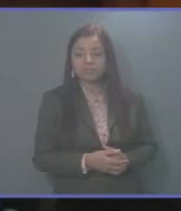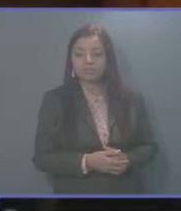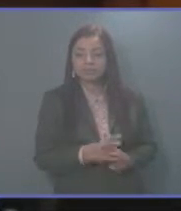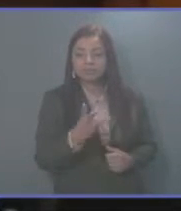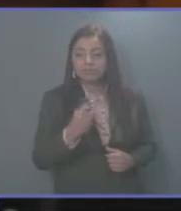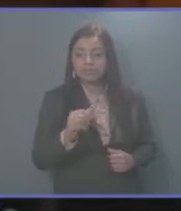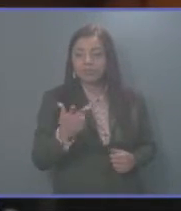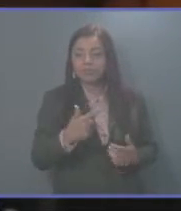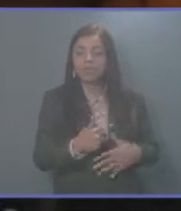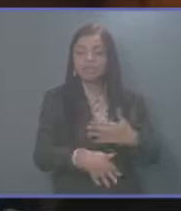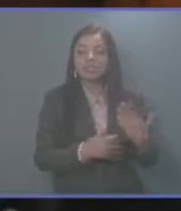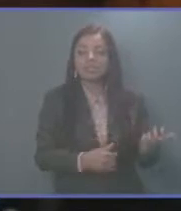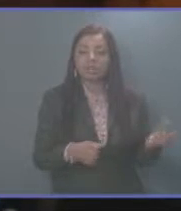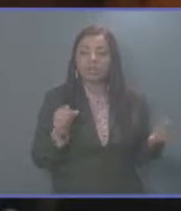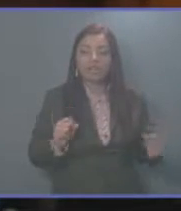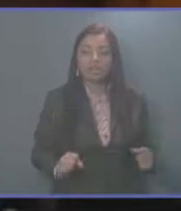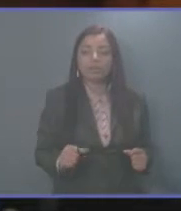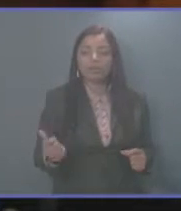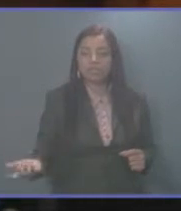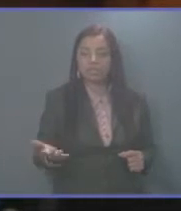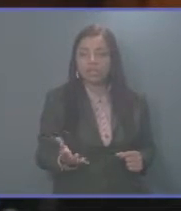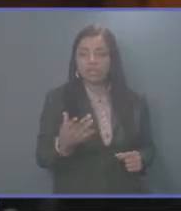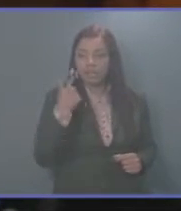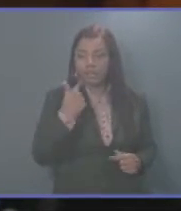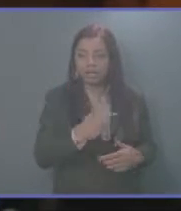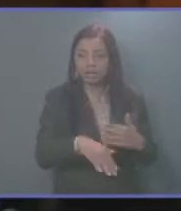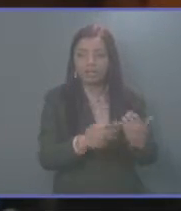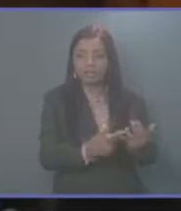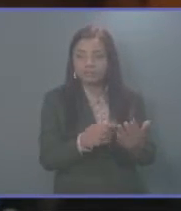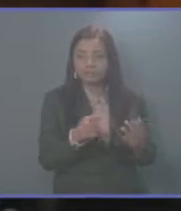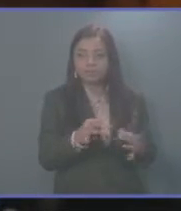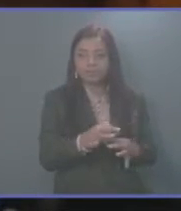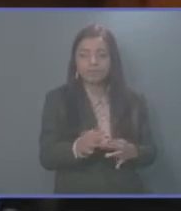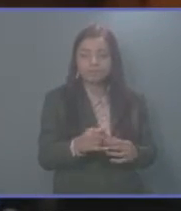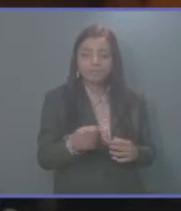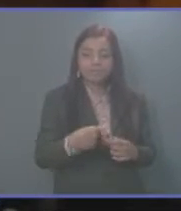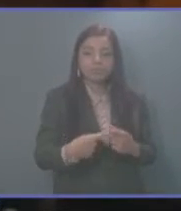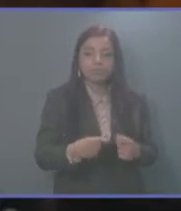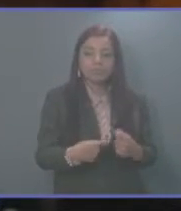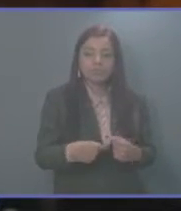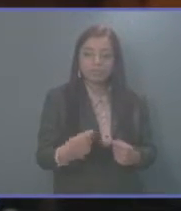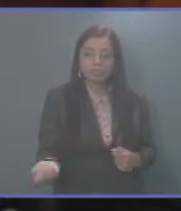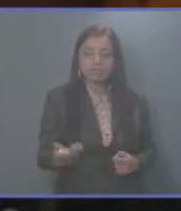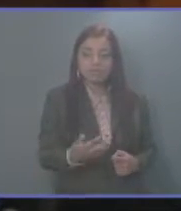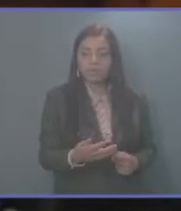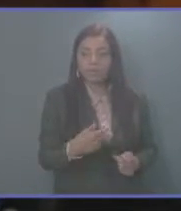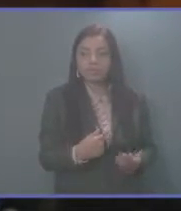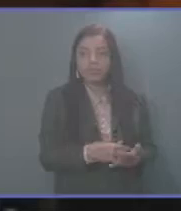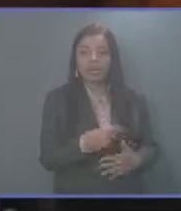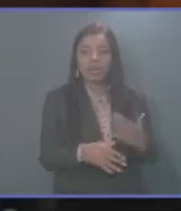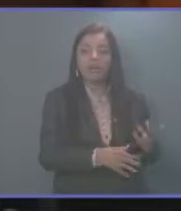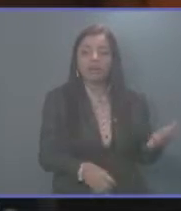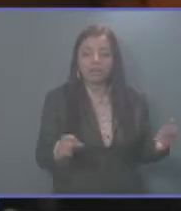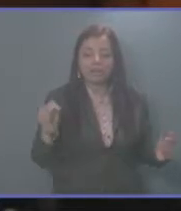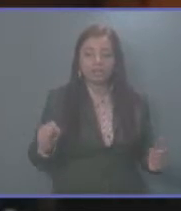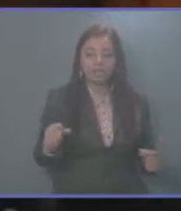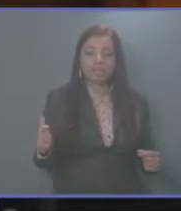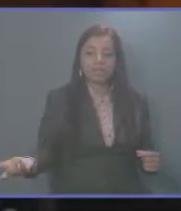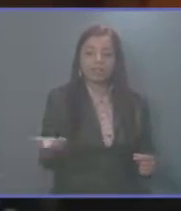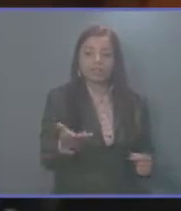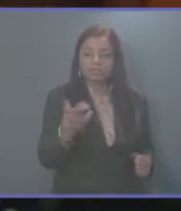Numeral tercero. Medidas para los artesanos, medidas internas. A. Los lugares